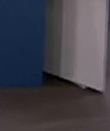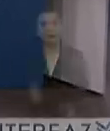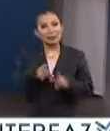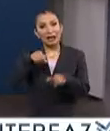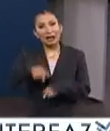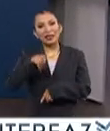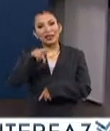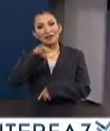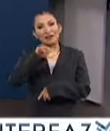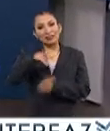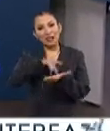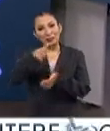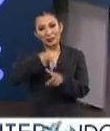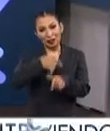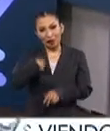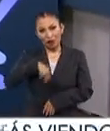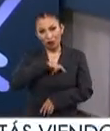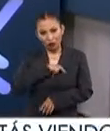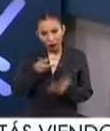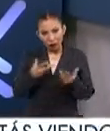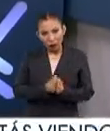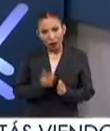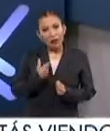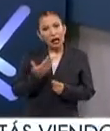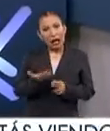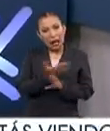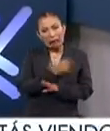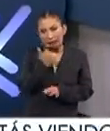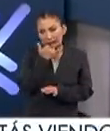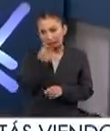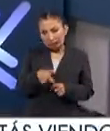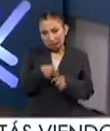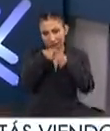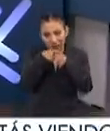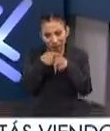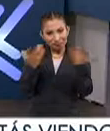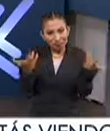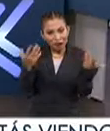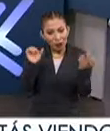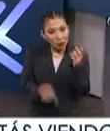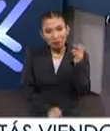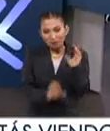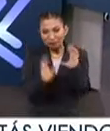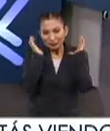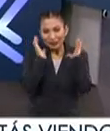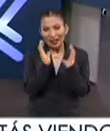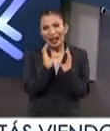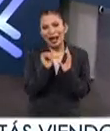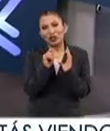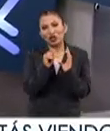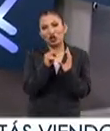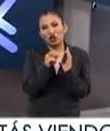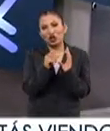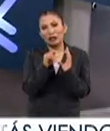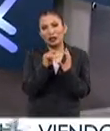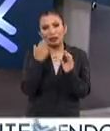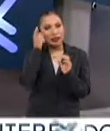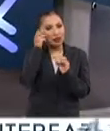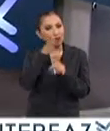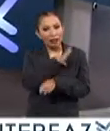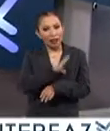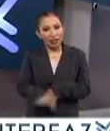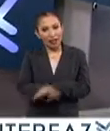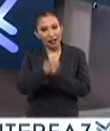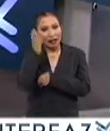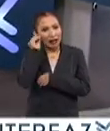Seguimos en Interfaz, gracias por continuar con nosotros. Tuvimos que interrumpir de manera abrupta a Antonio Tenorio, director general de